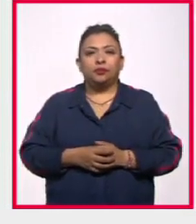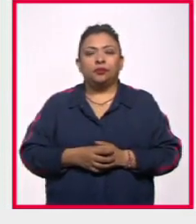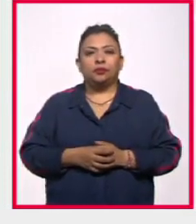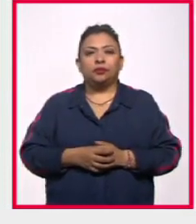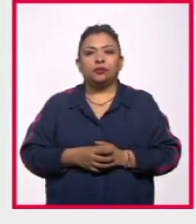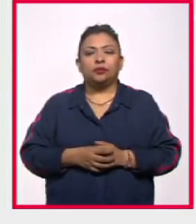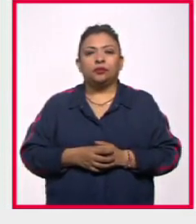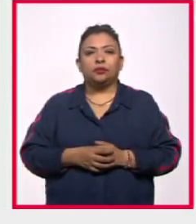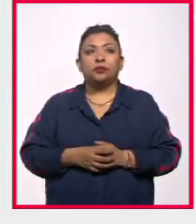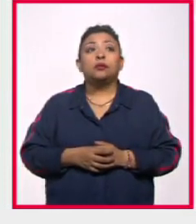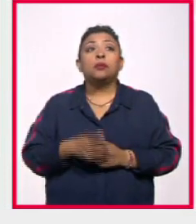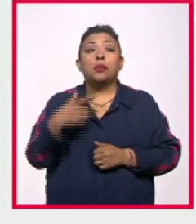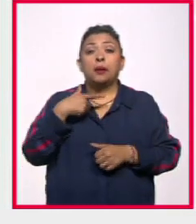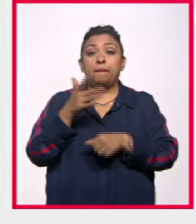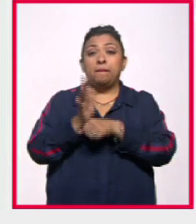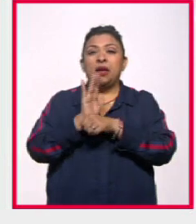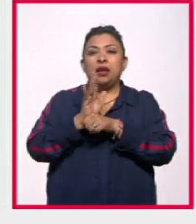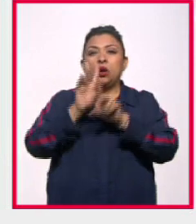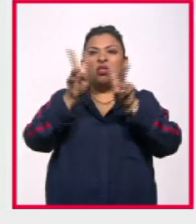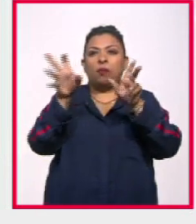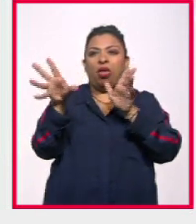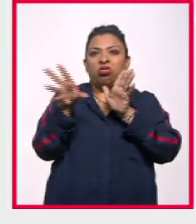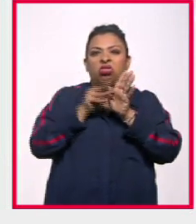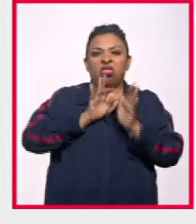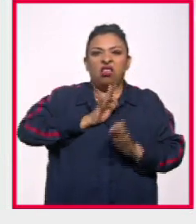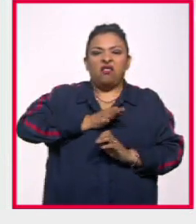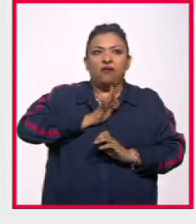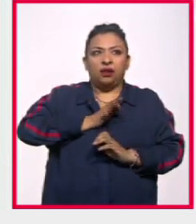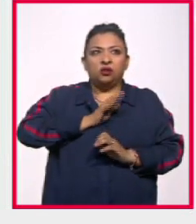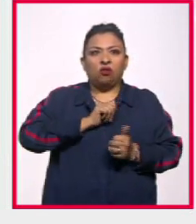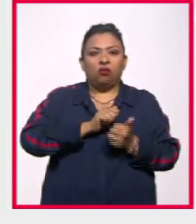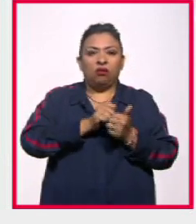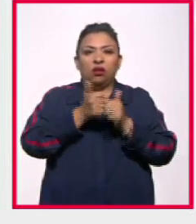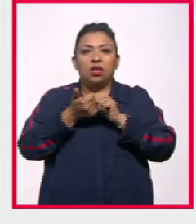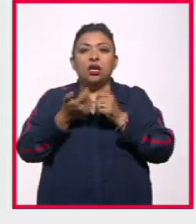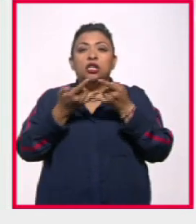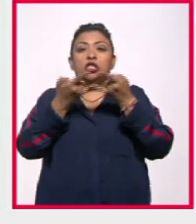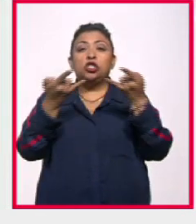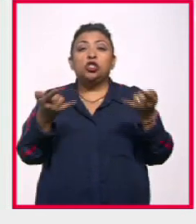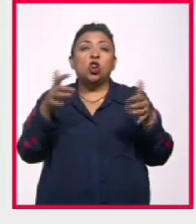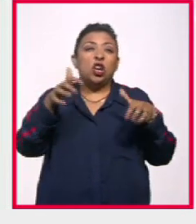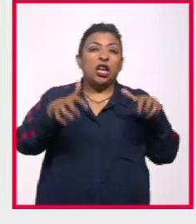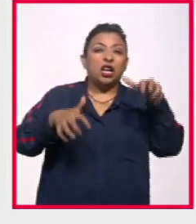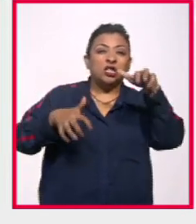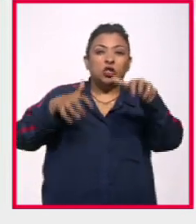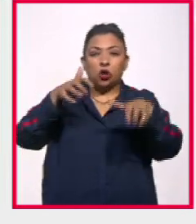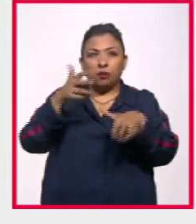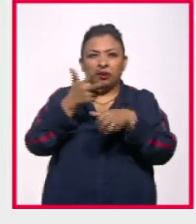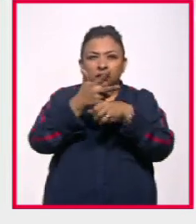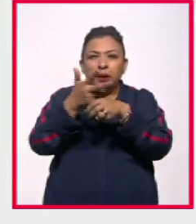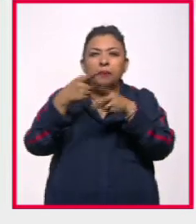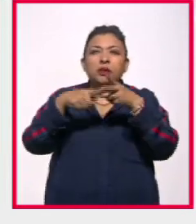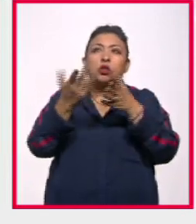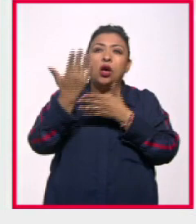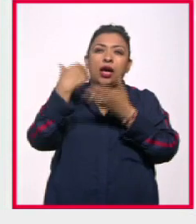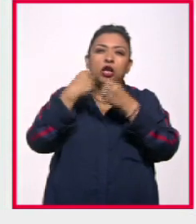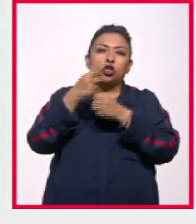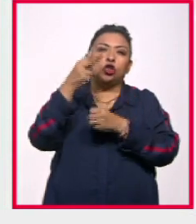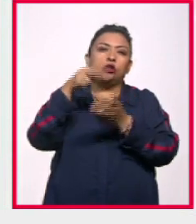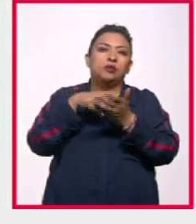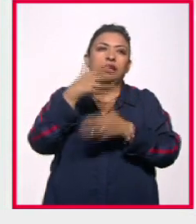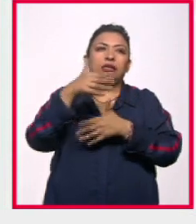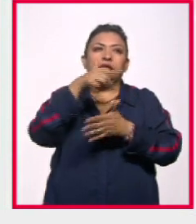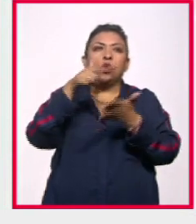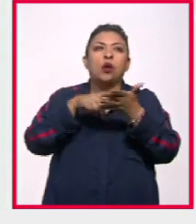¿Tienes todo? La película Infección se ha convertido, sin proponérselo, en una historia de zombies disidentes. Su filmación comenzó en 2015 en los